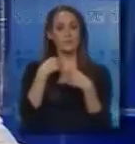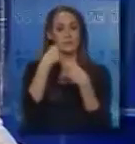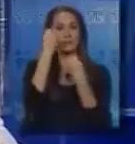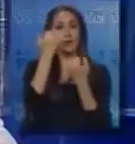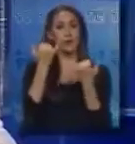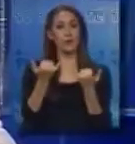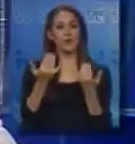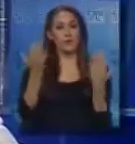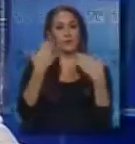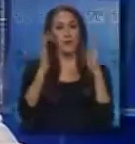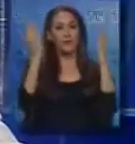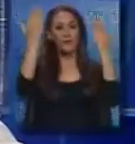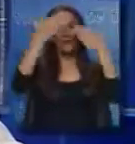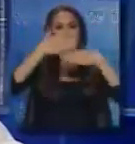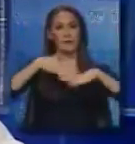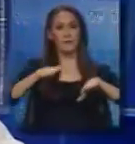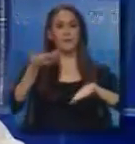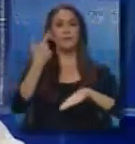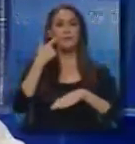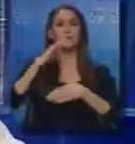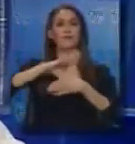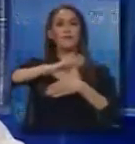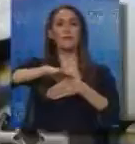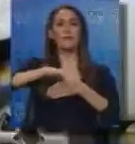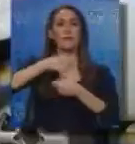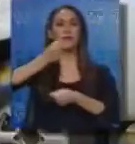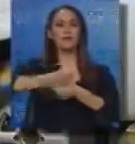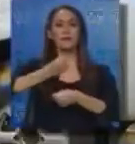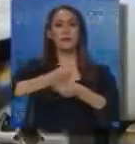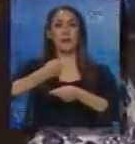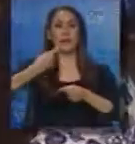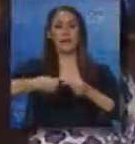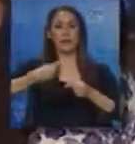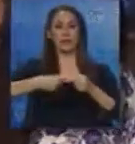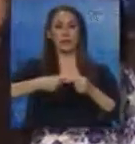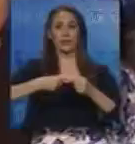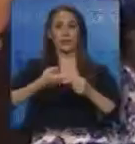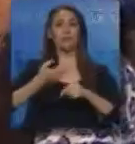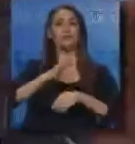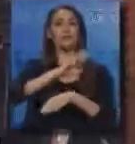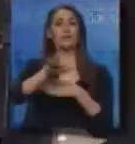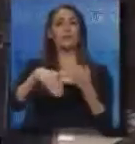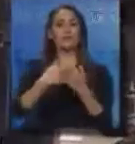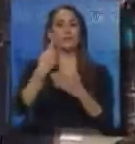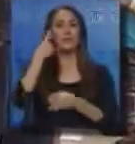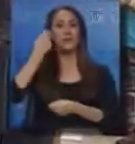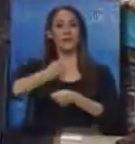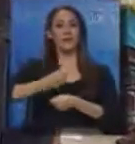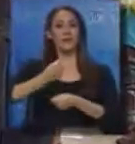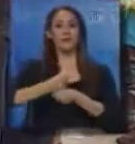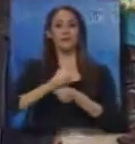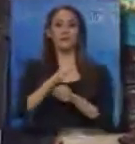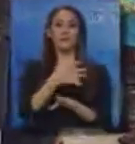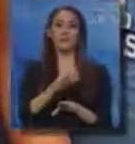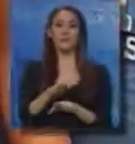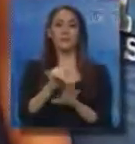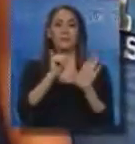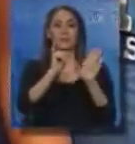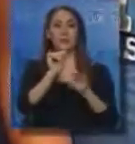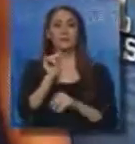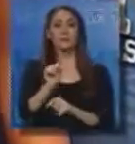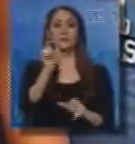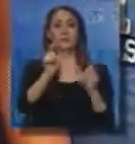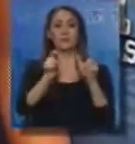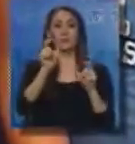Hoy culminó la Feria del Trabajo, denominada Quito Zona de Empleo 2015, donde más de 600